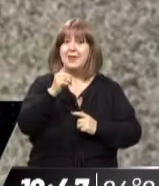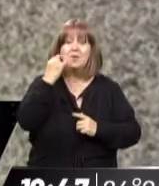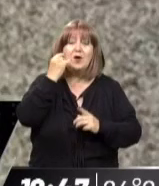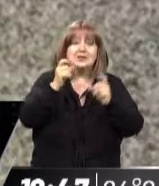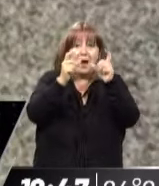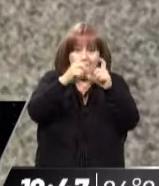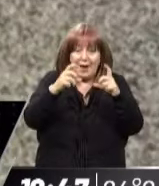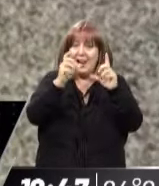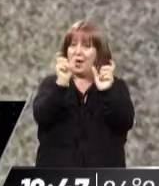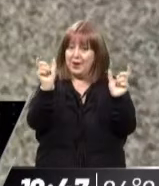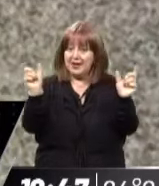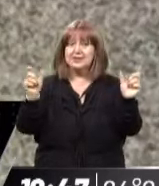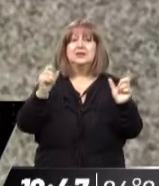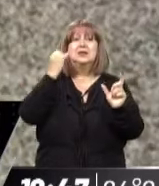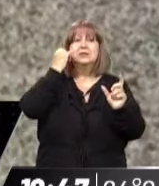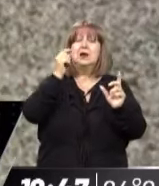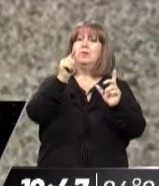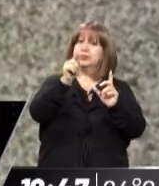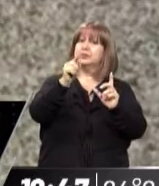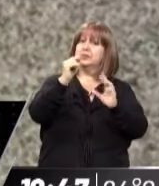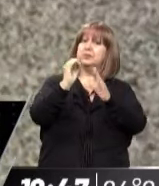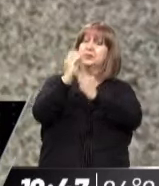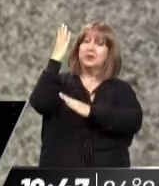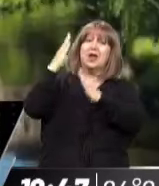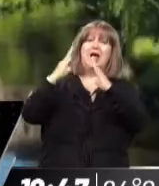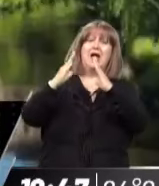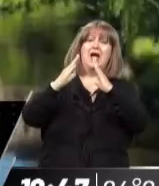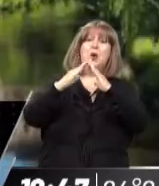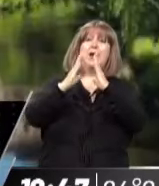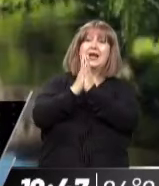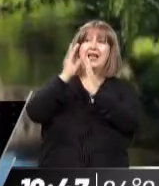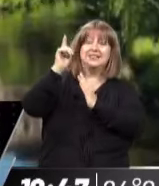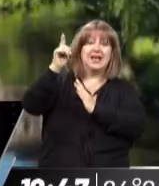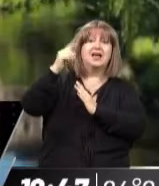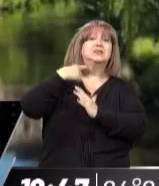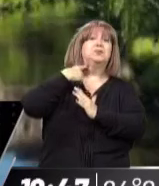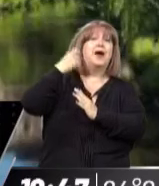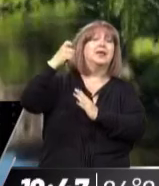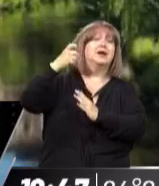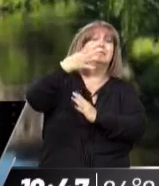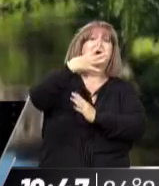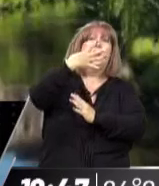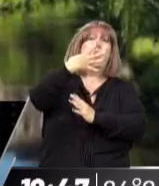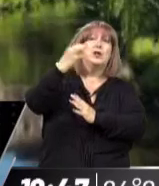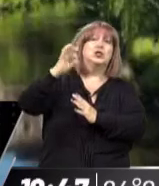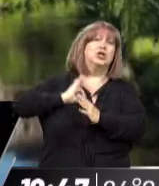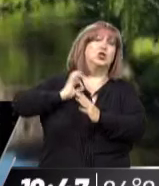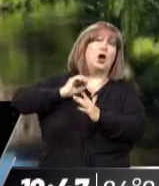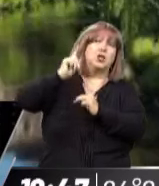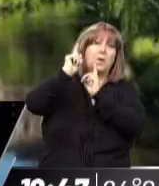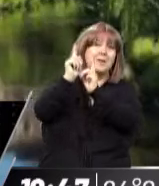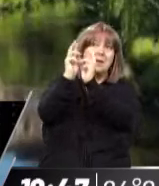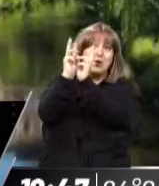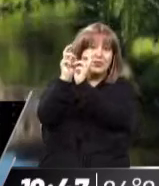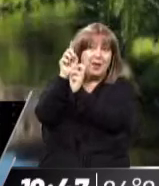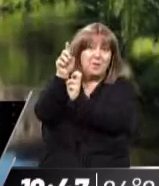ya existía y estaba pintada en un monasterio español desde hace 400 años hice la